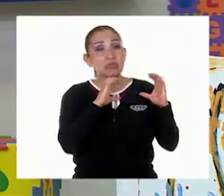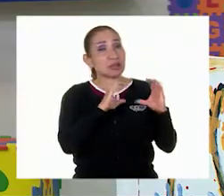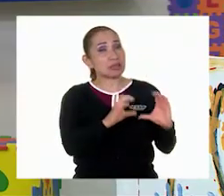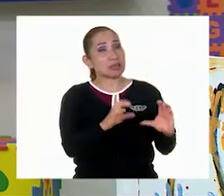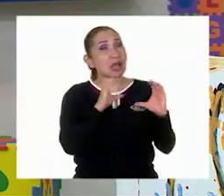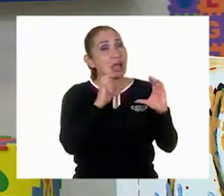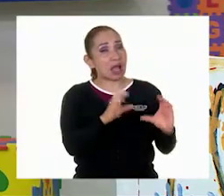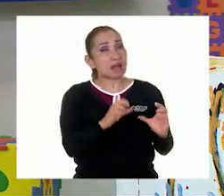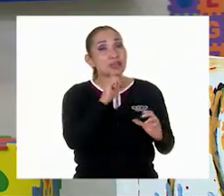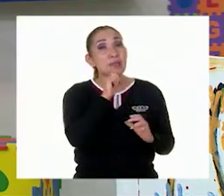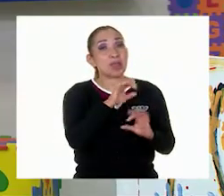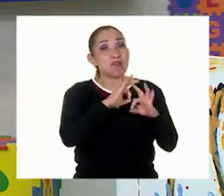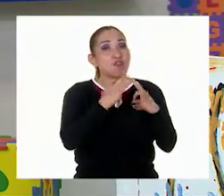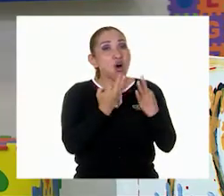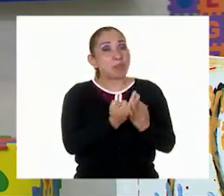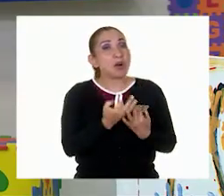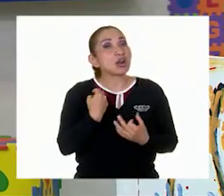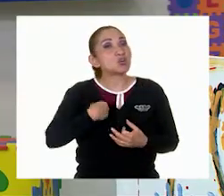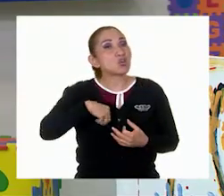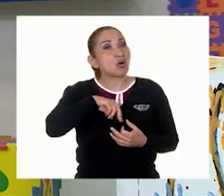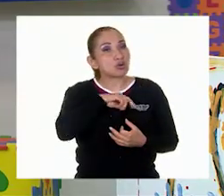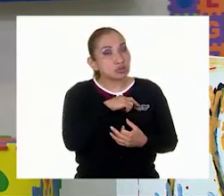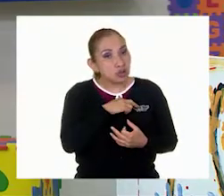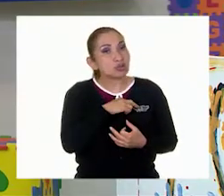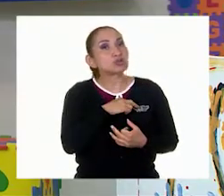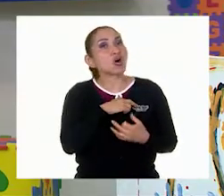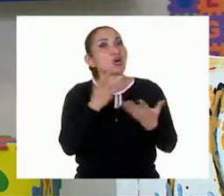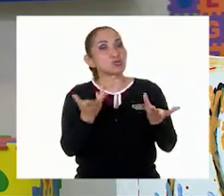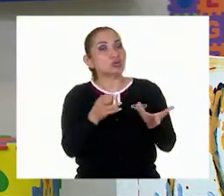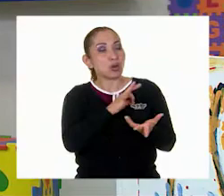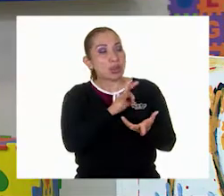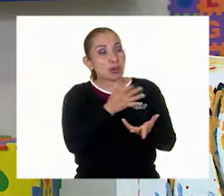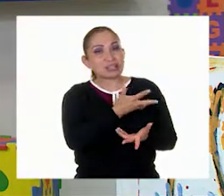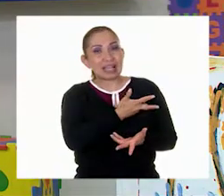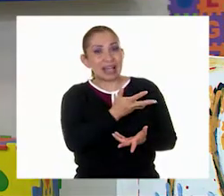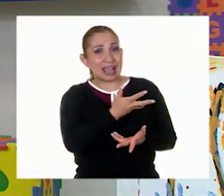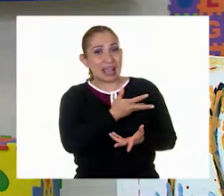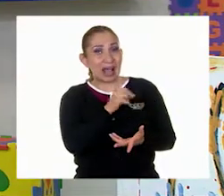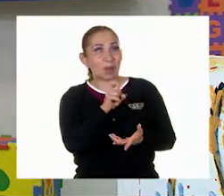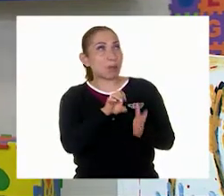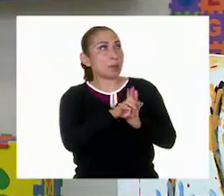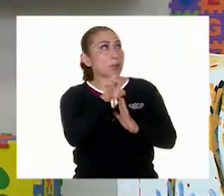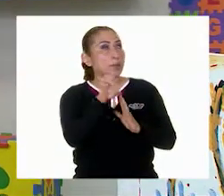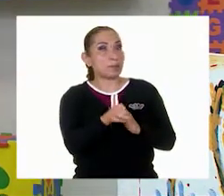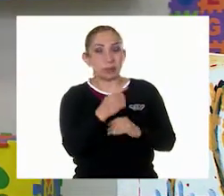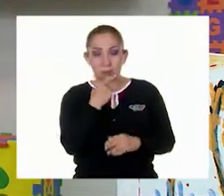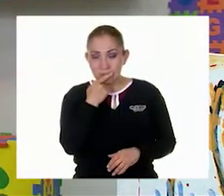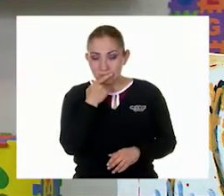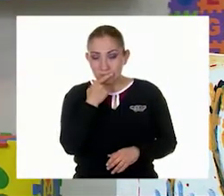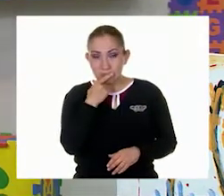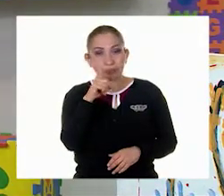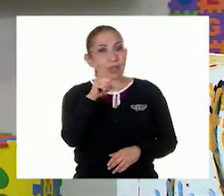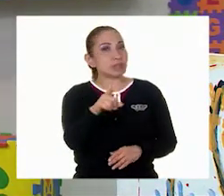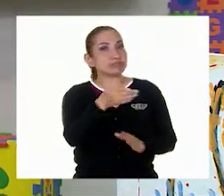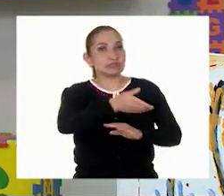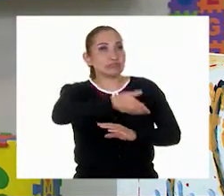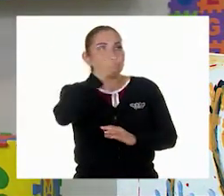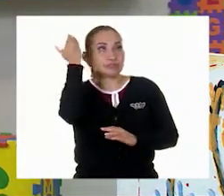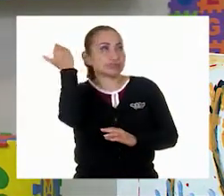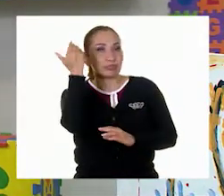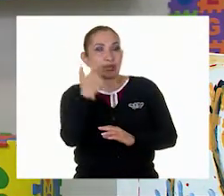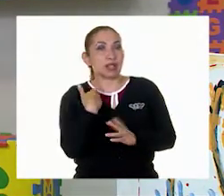cuidarla y cuidar las formas en las que es posible obtenerla, por ejemplo, no sé,